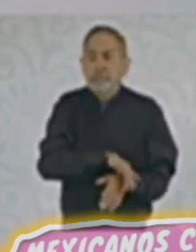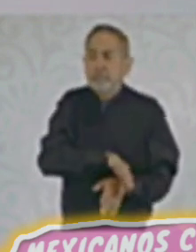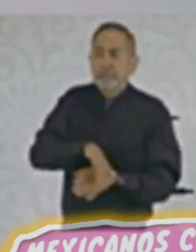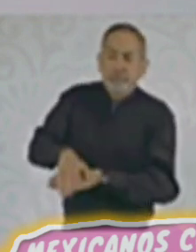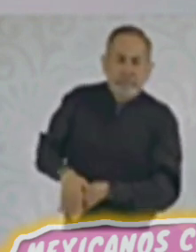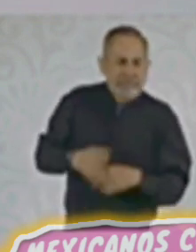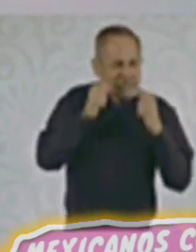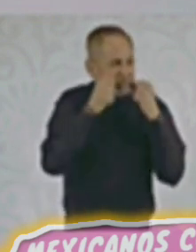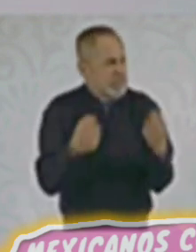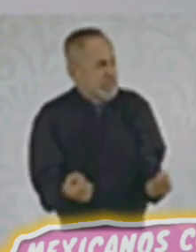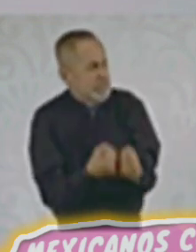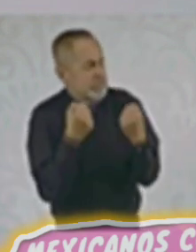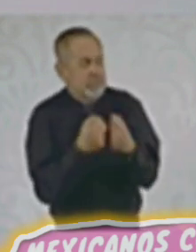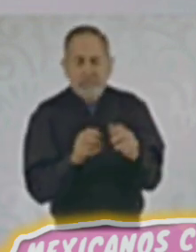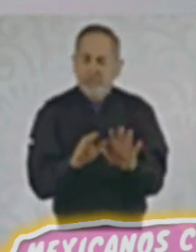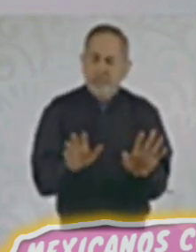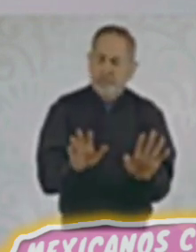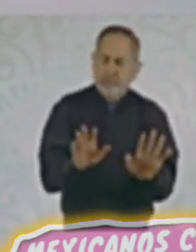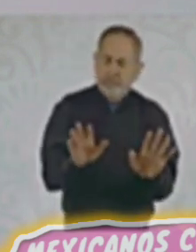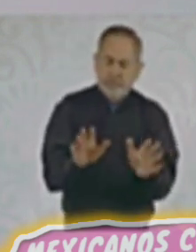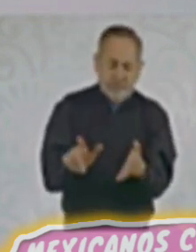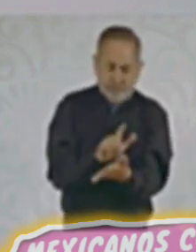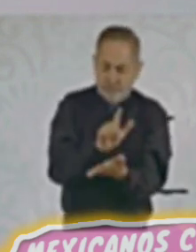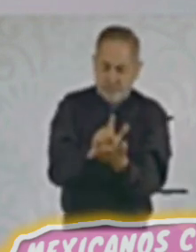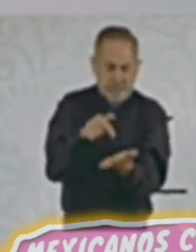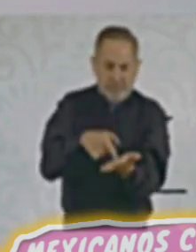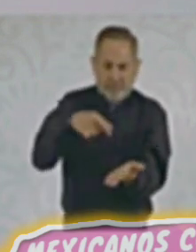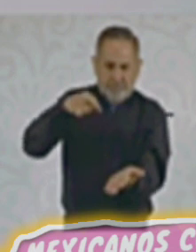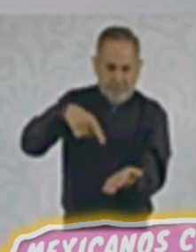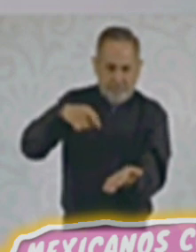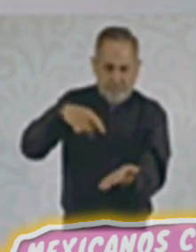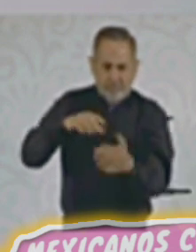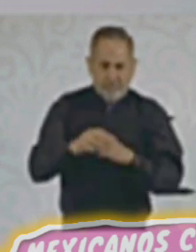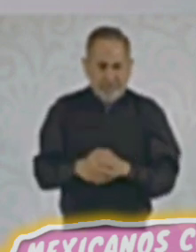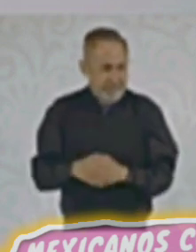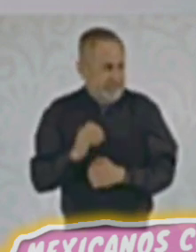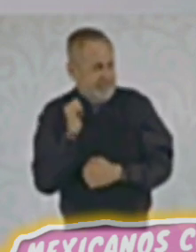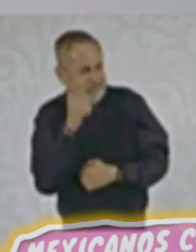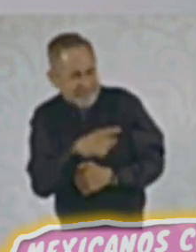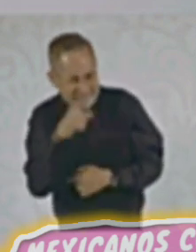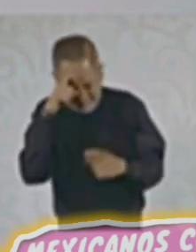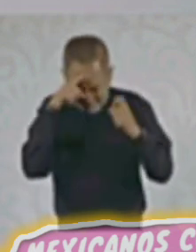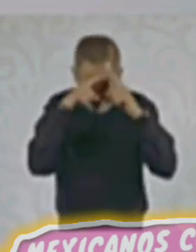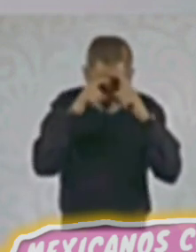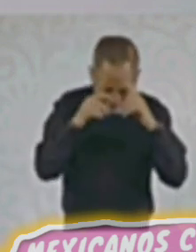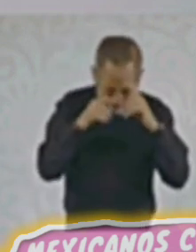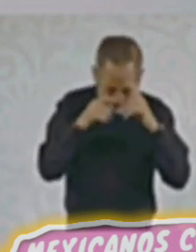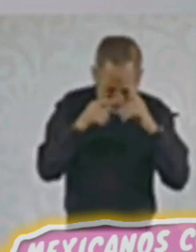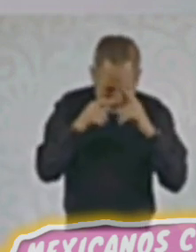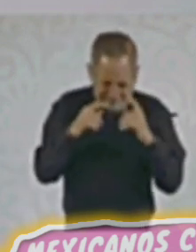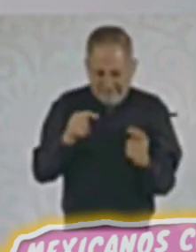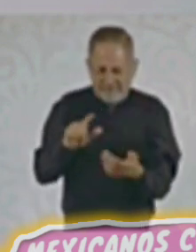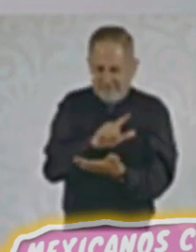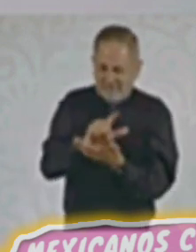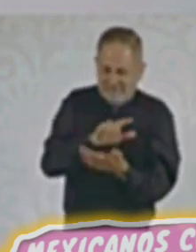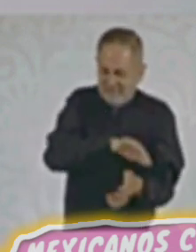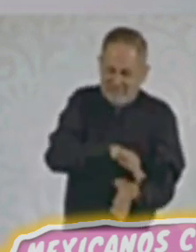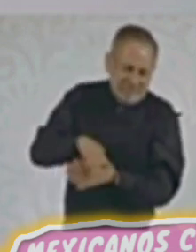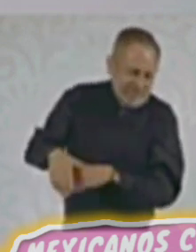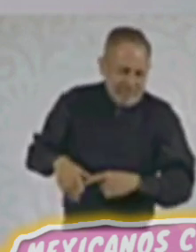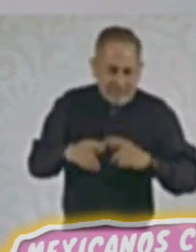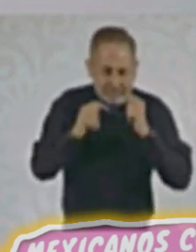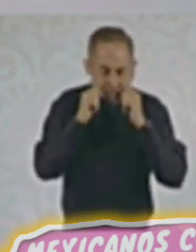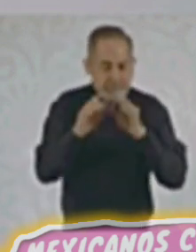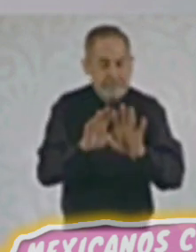en una situación fuera del marco legal. Por más difícil que sea la situación de